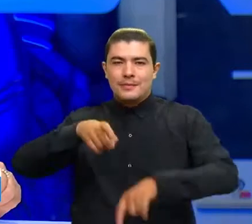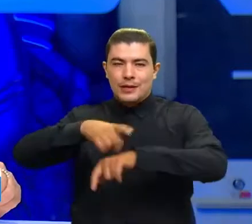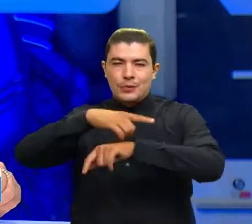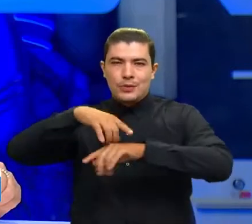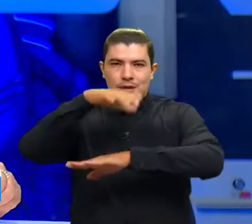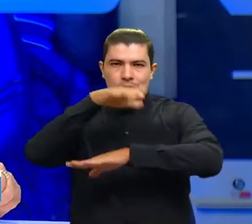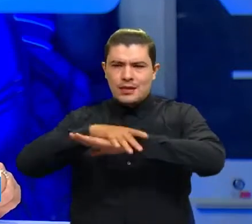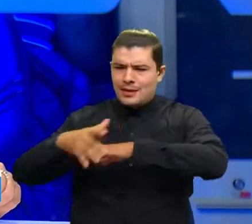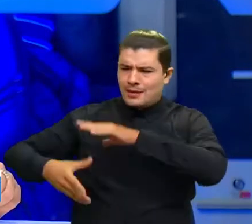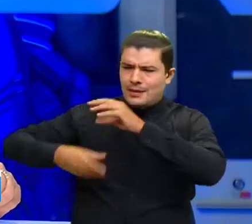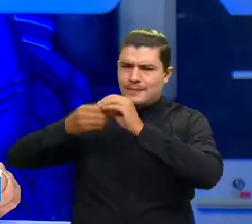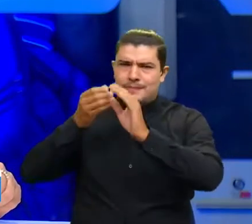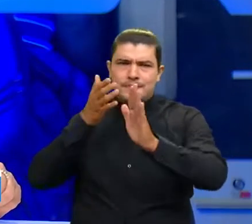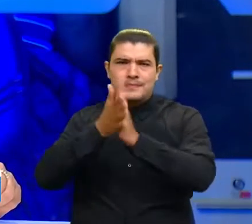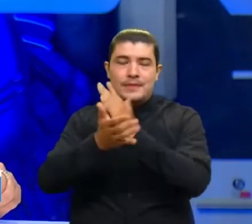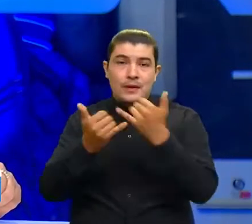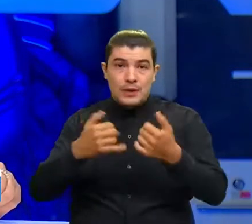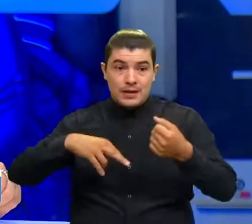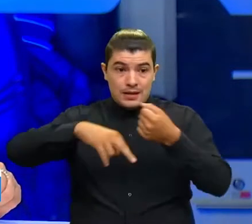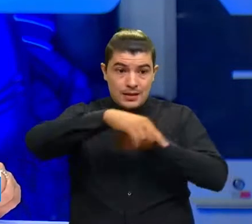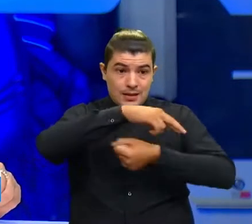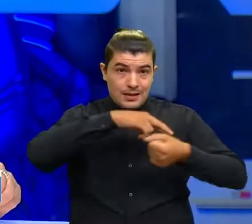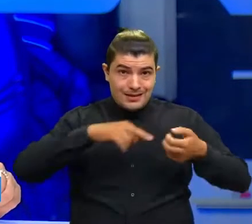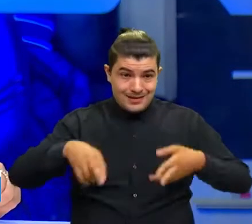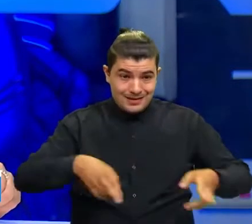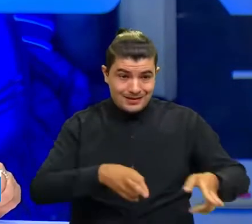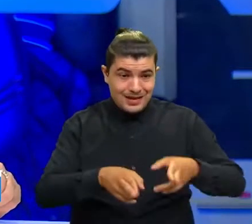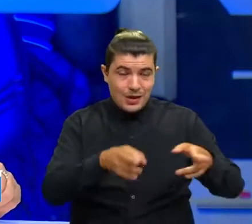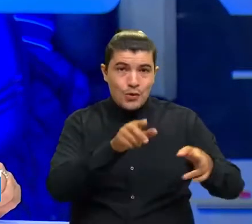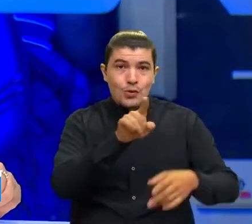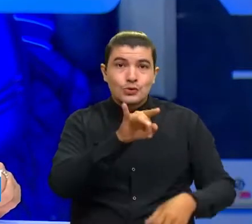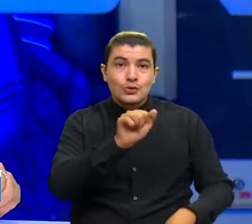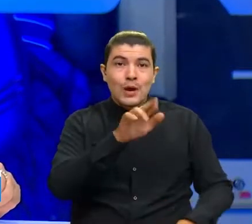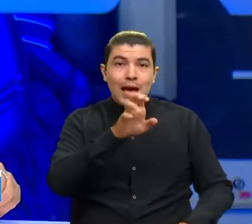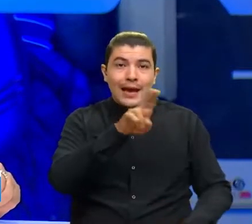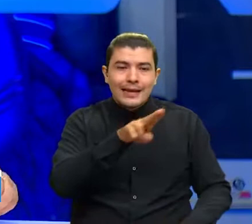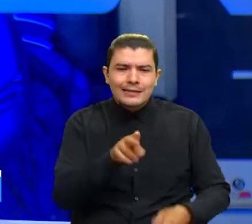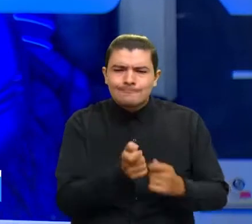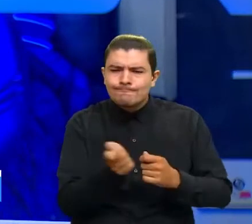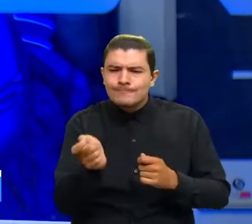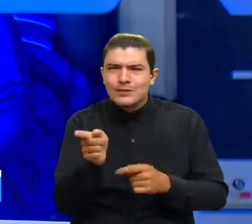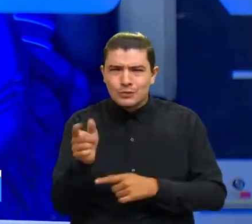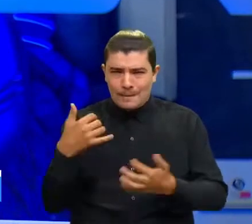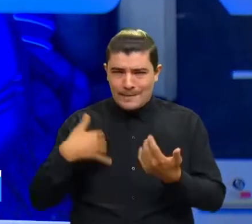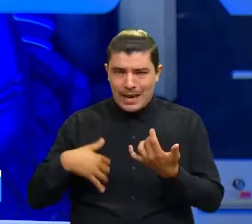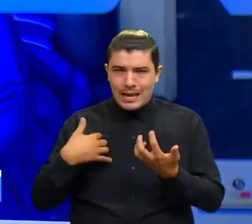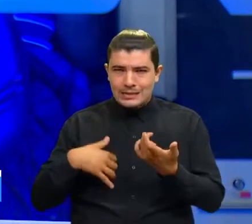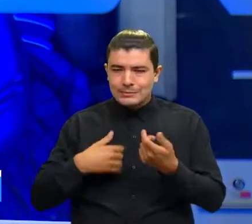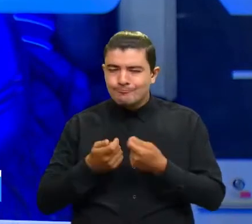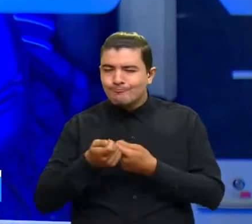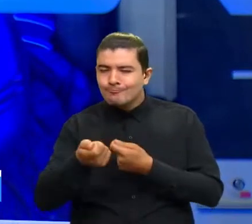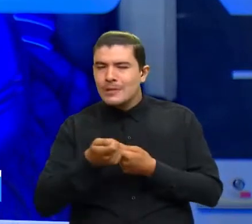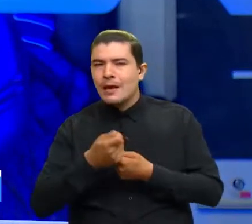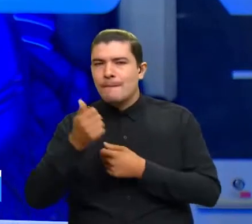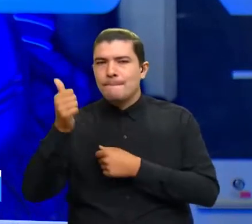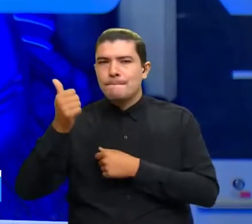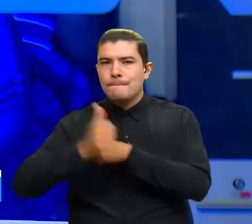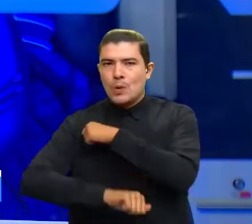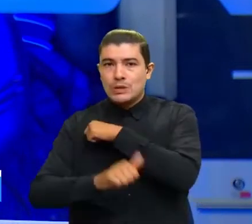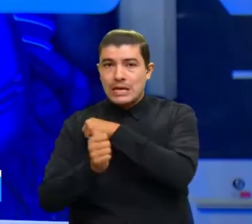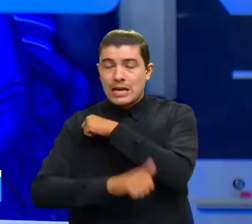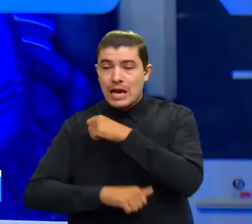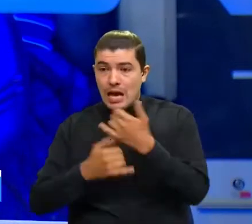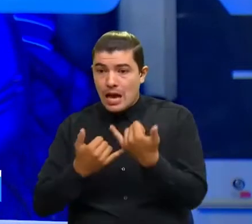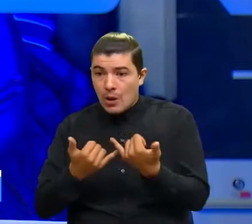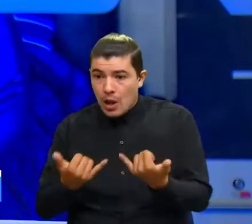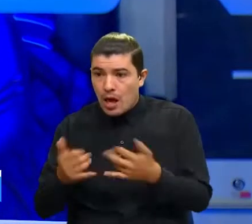Sigamos con más información, porque en la región del río Suárez, zona limítrofe de la provincia de Vélez con Boyacá, los precios de los productos agropecuarios